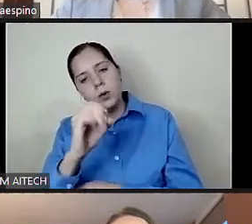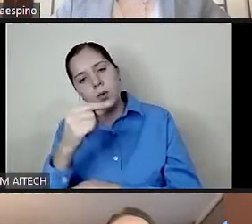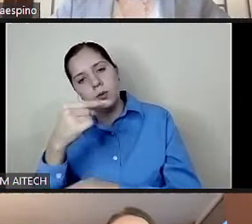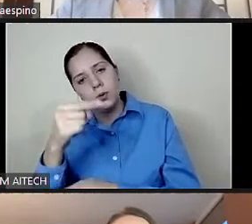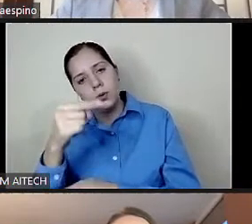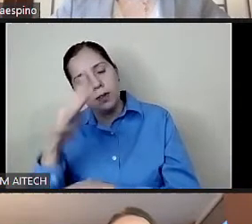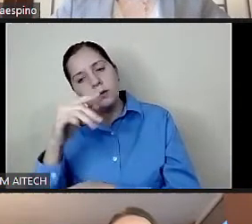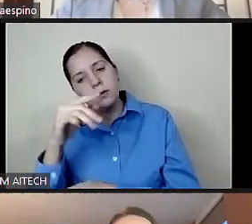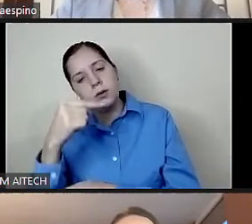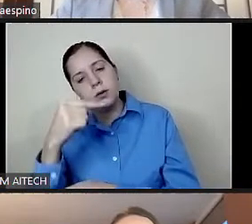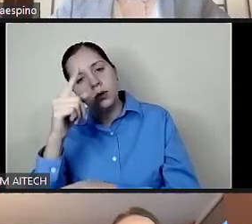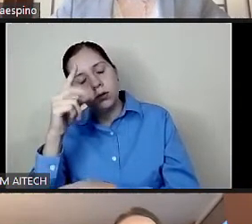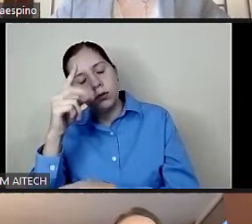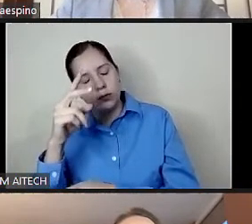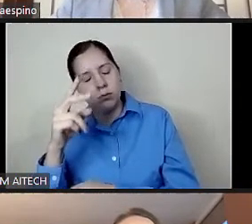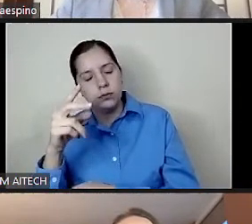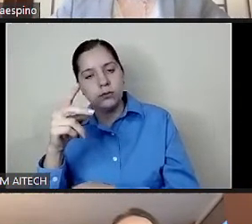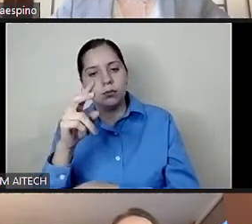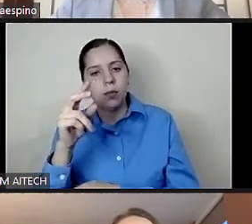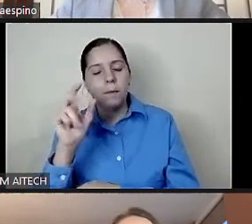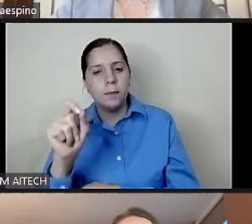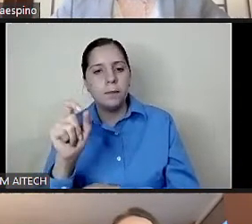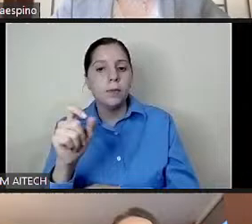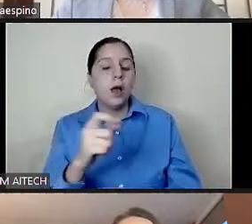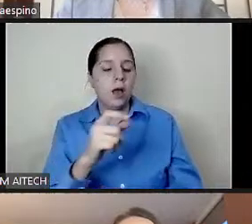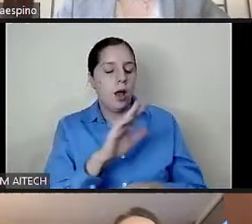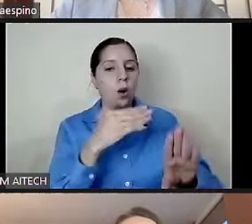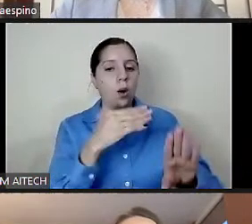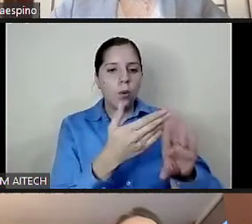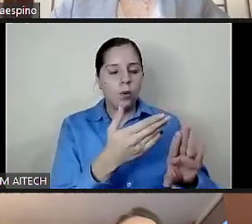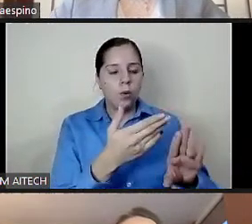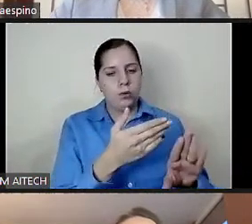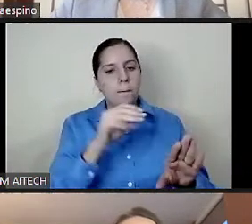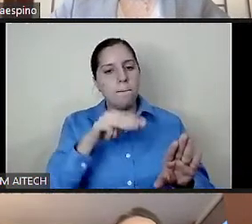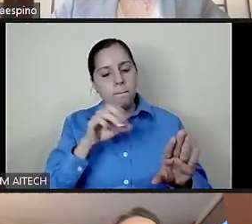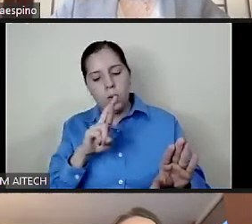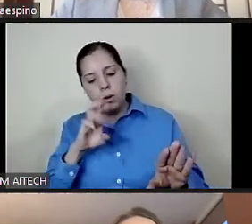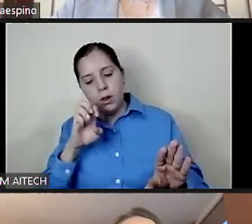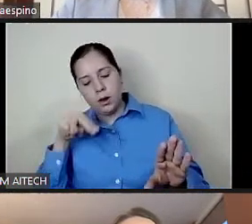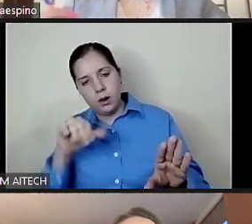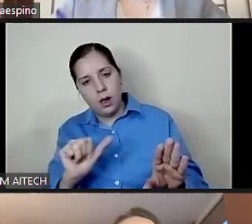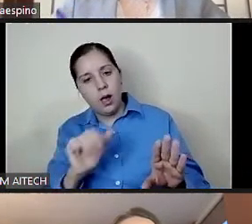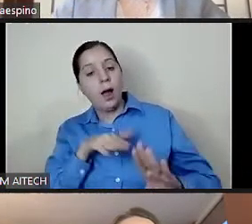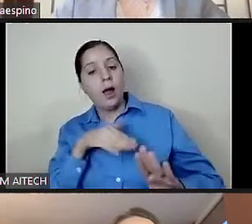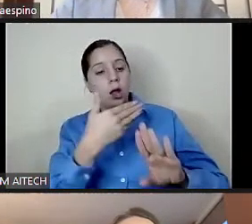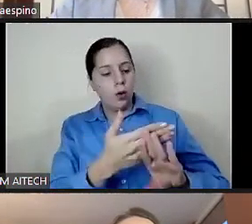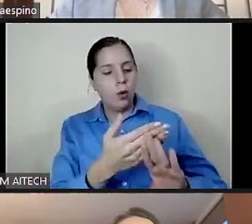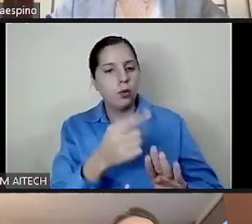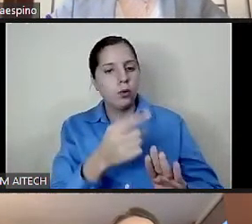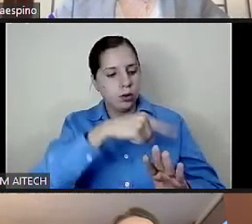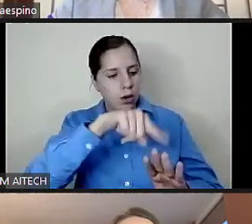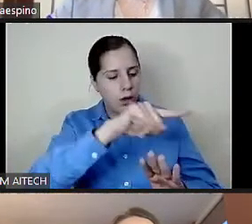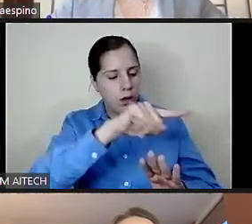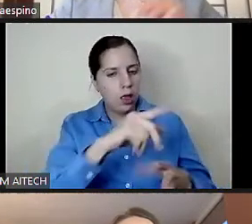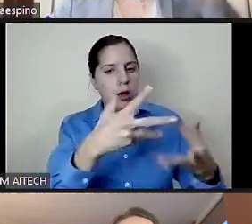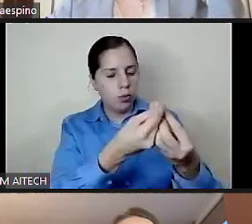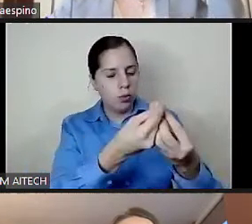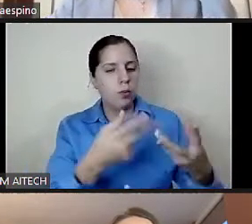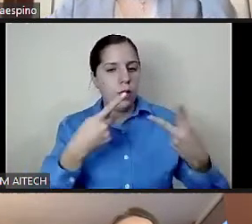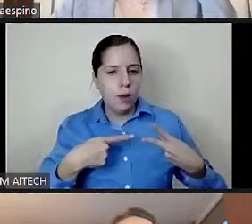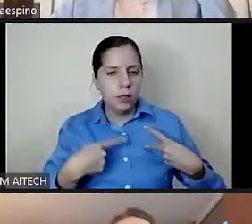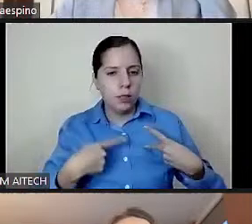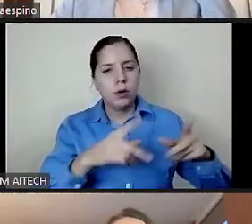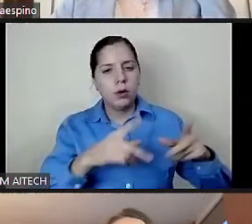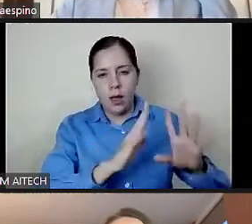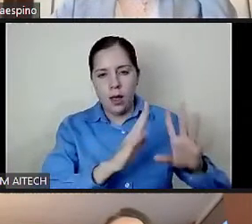IE-PSO-10-2020 promovido por el Partido Morena en contra de Javier Corral Jurado, María Eugenia Campos Galván, Mario Mata Carrasco, Miguel Alonso Rix Baeza, Gustavo Enrique